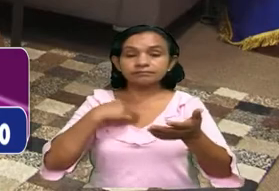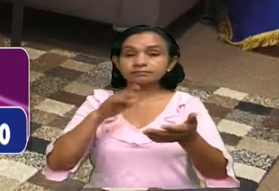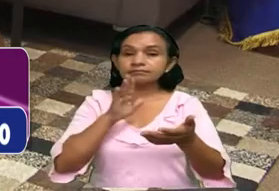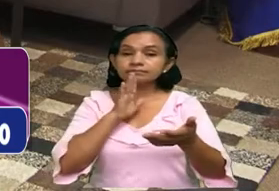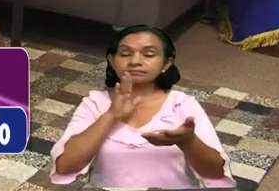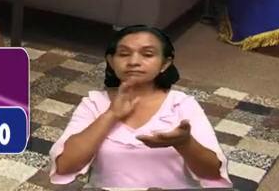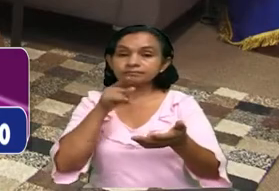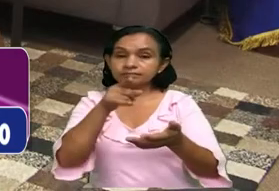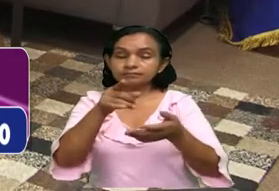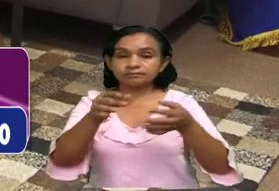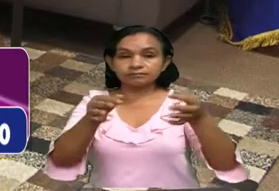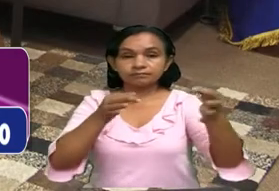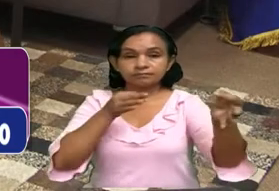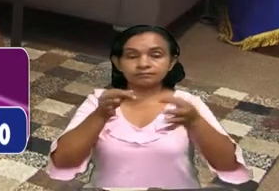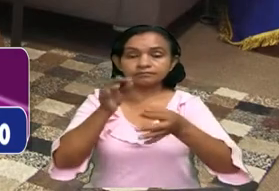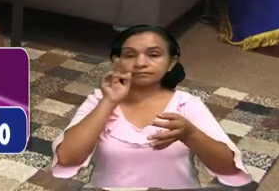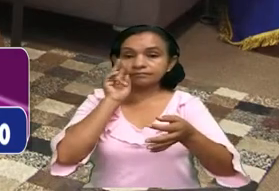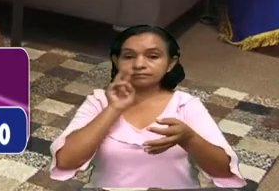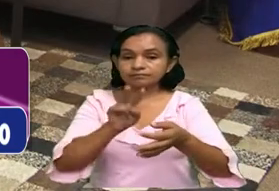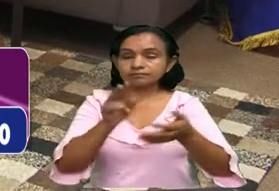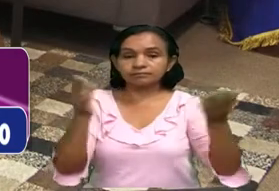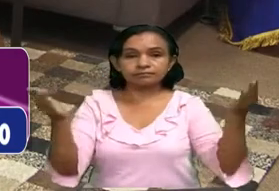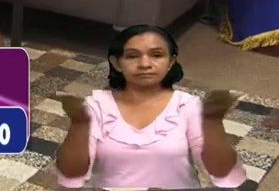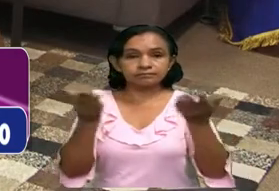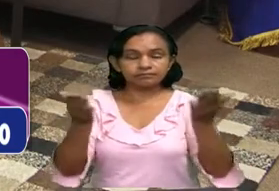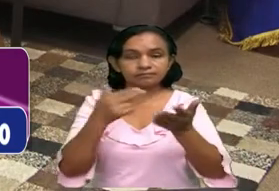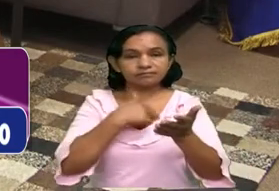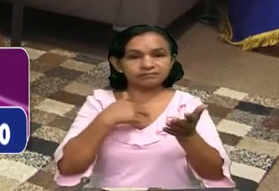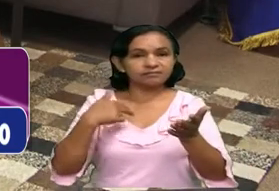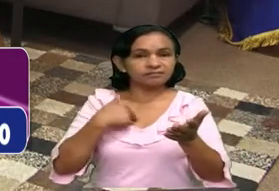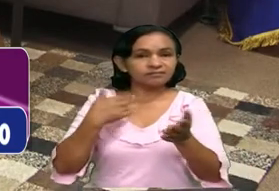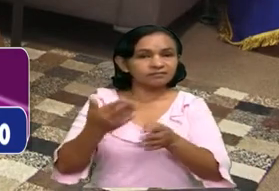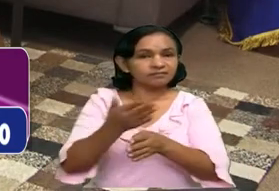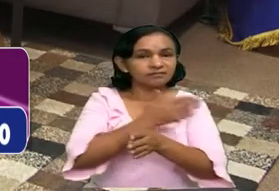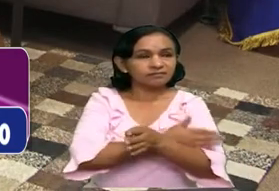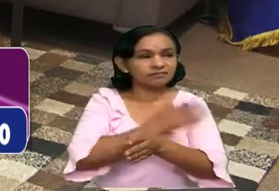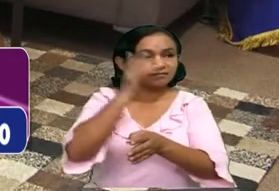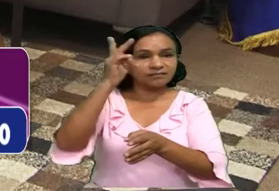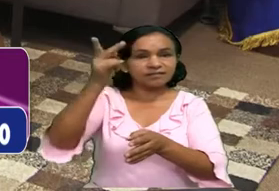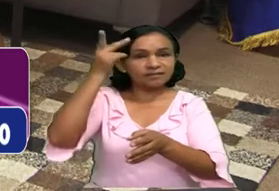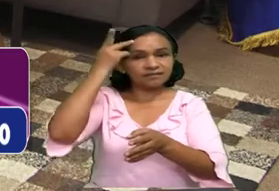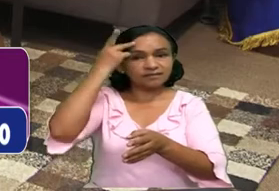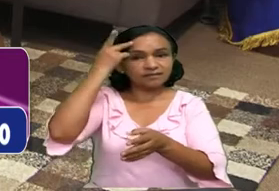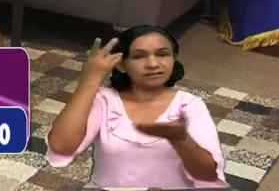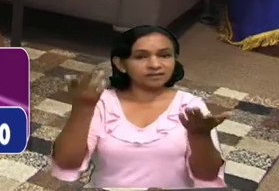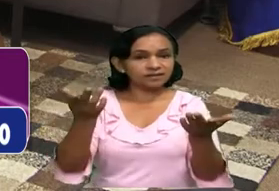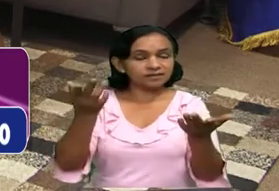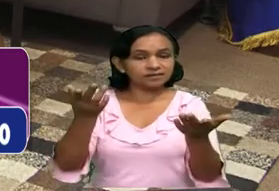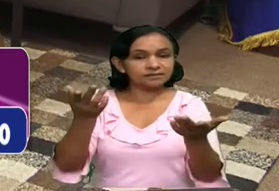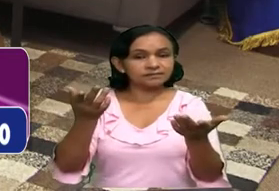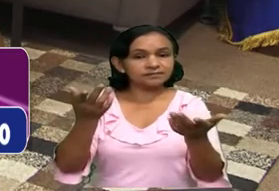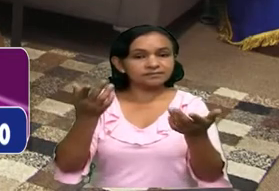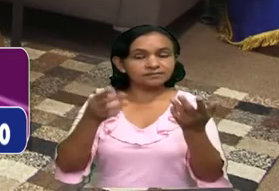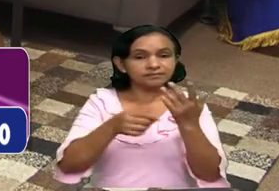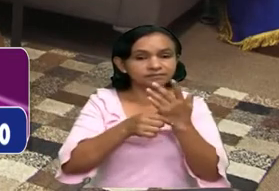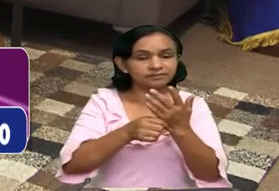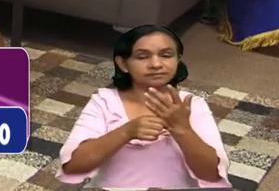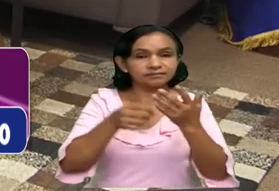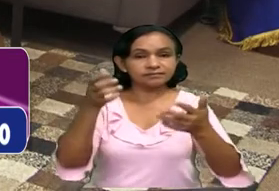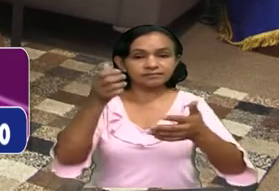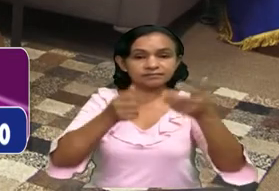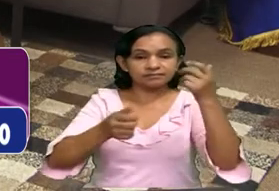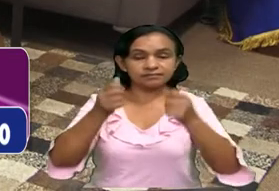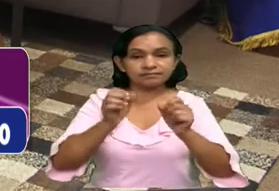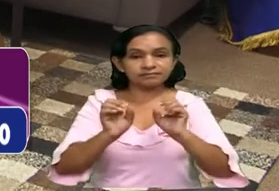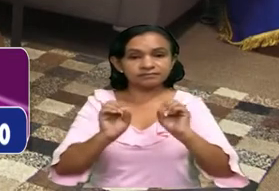usted plantea, porque vimos cómo se trató de politizar esa producción, ese aumento en la producción de carne. Se está